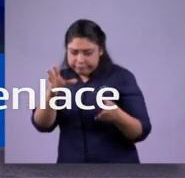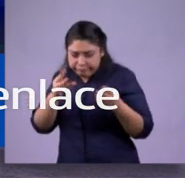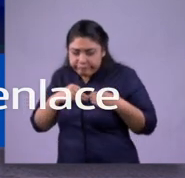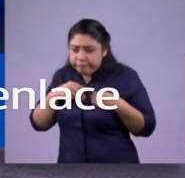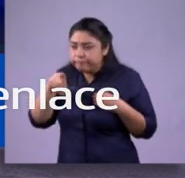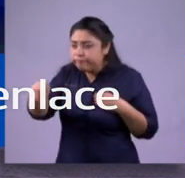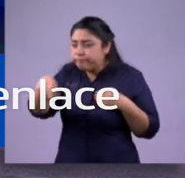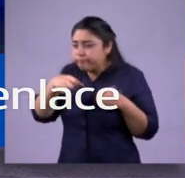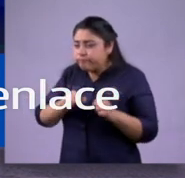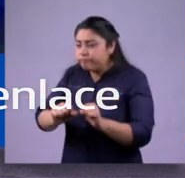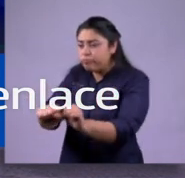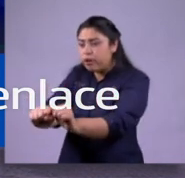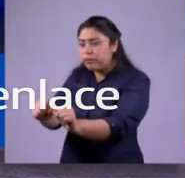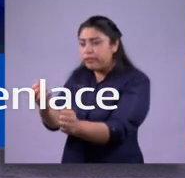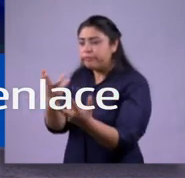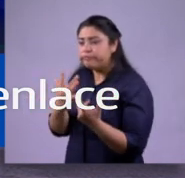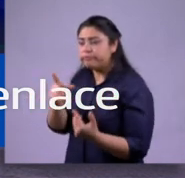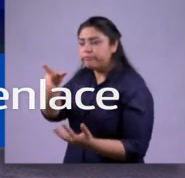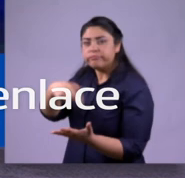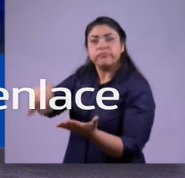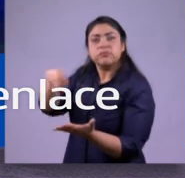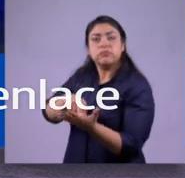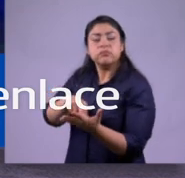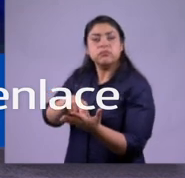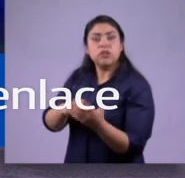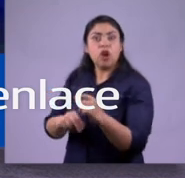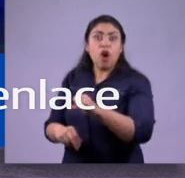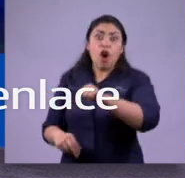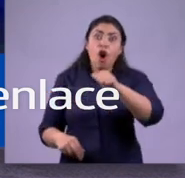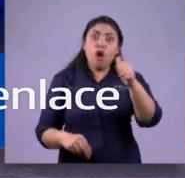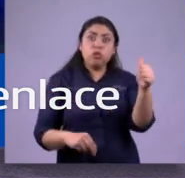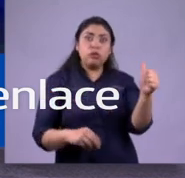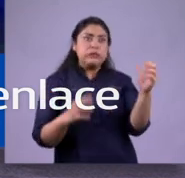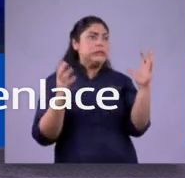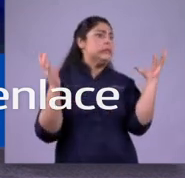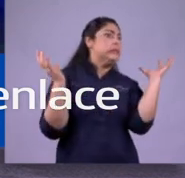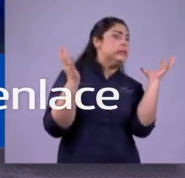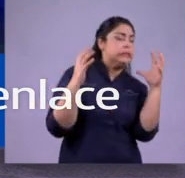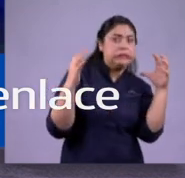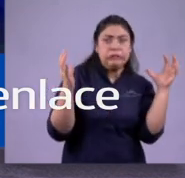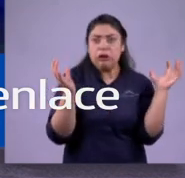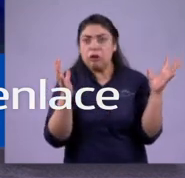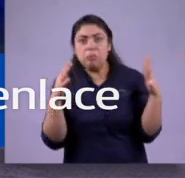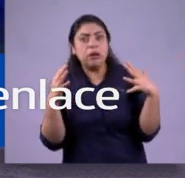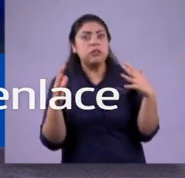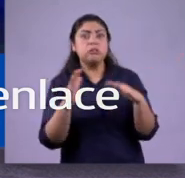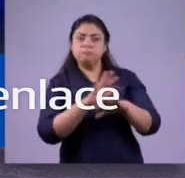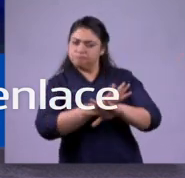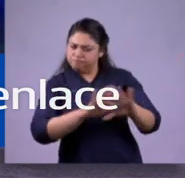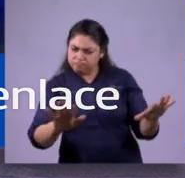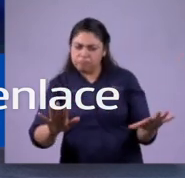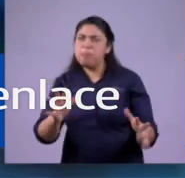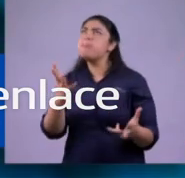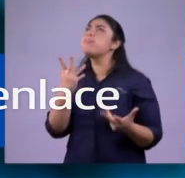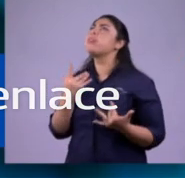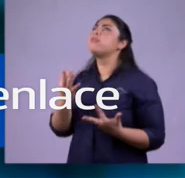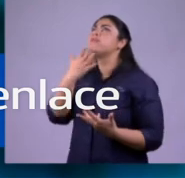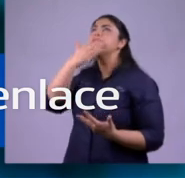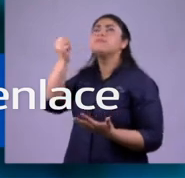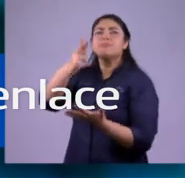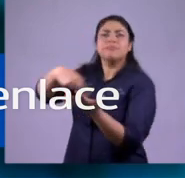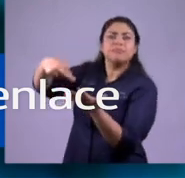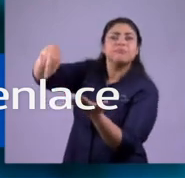resurrección más otros fueron atormentados no aceptando el rescate a fin de obtener mejor resurrección